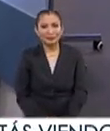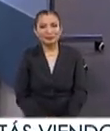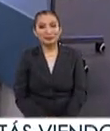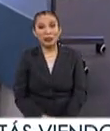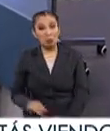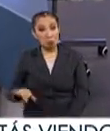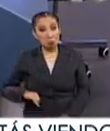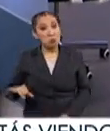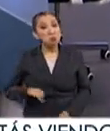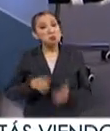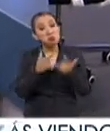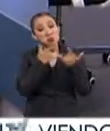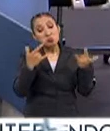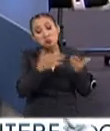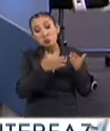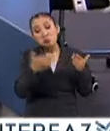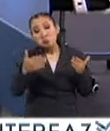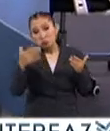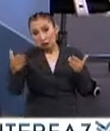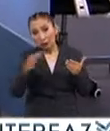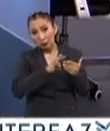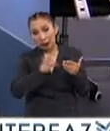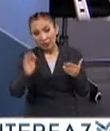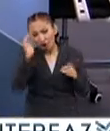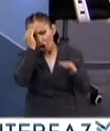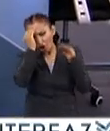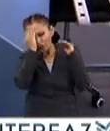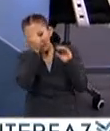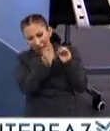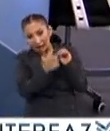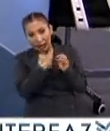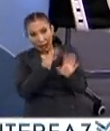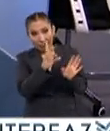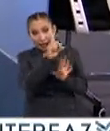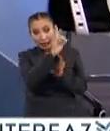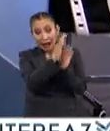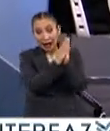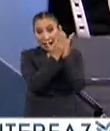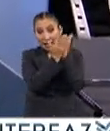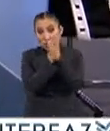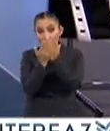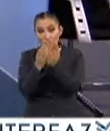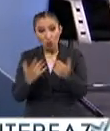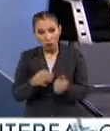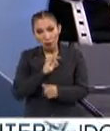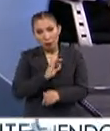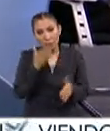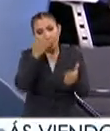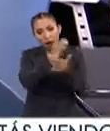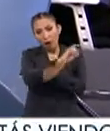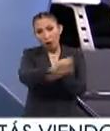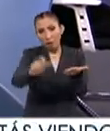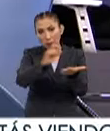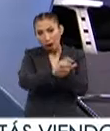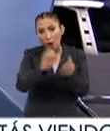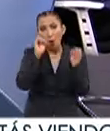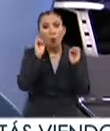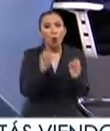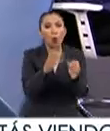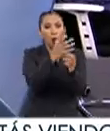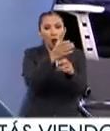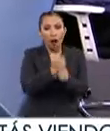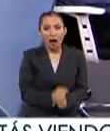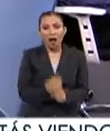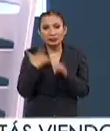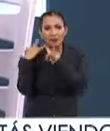Pues qué interesante esta historia que se puede conocer ya, estos 30 tomos que los puede uno comprar, adquirir en